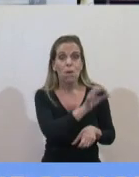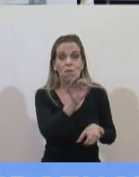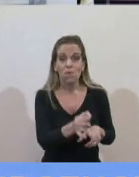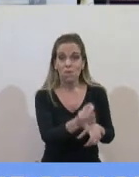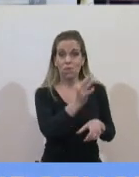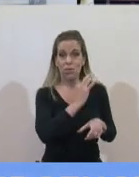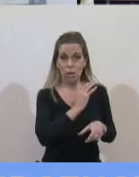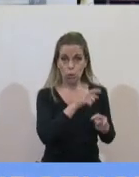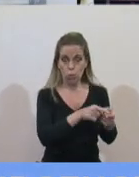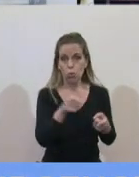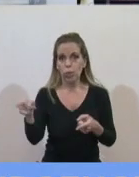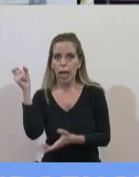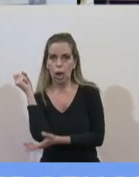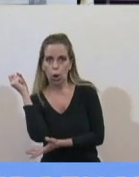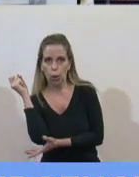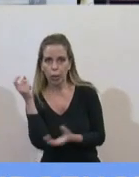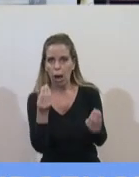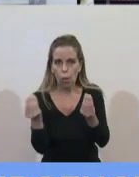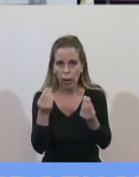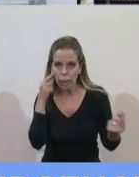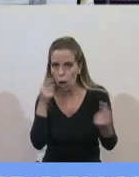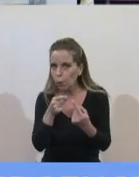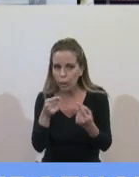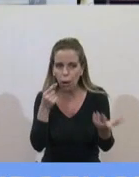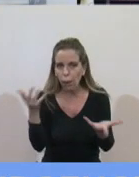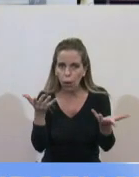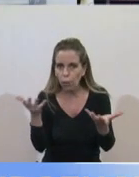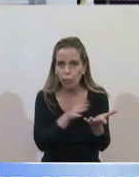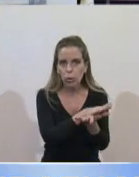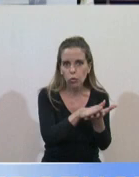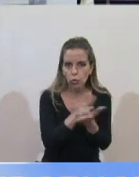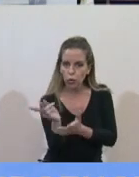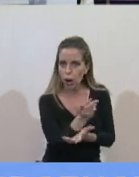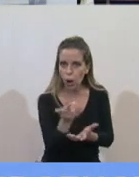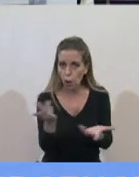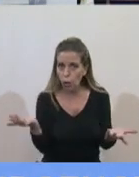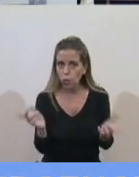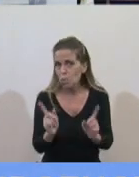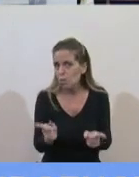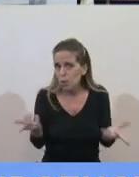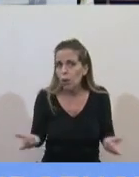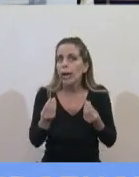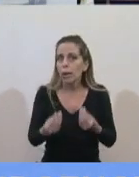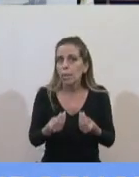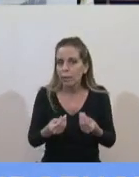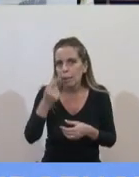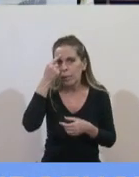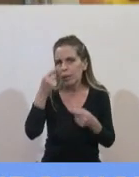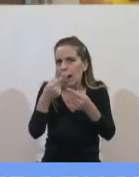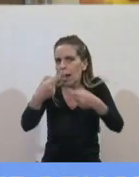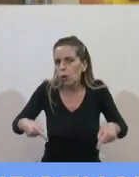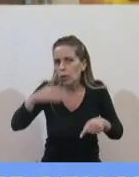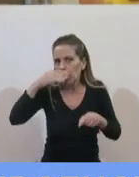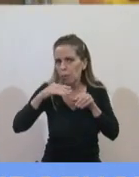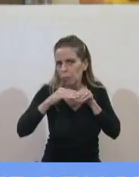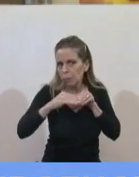como con el impacto económico bueno el objetivo que todos estamos tratando de lograr es minimizar los efectos permanentes